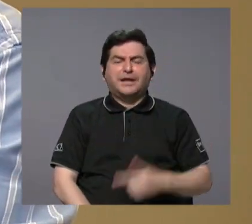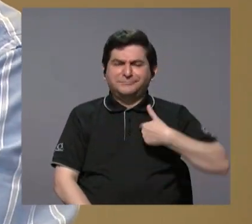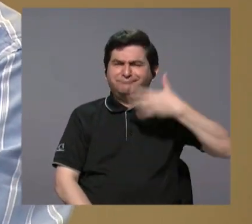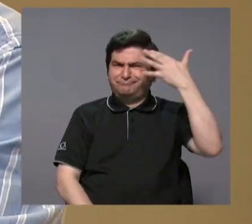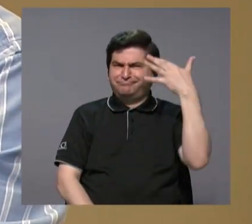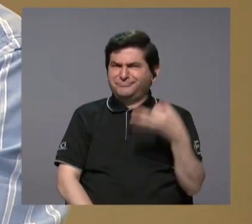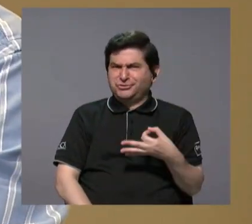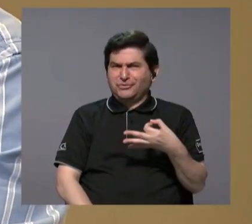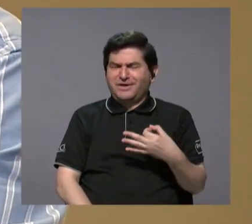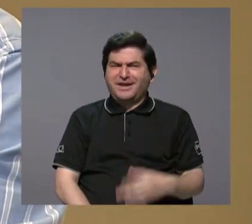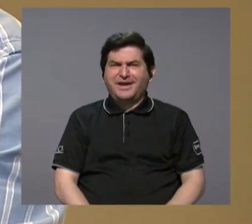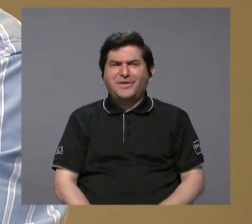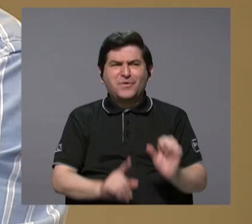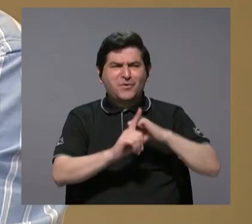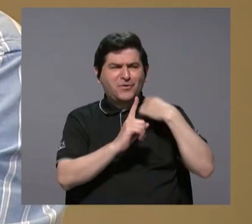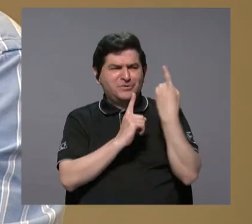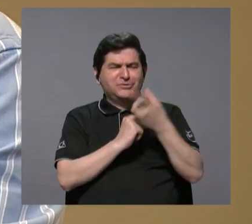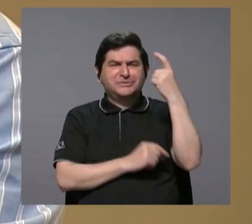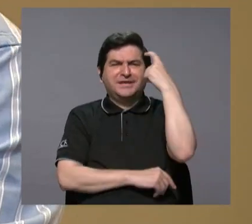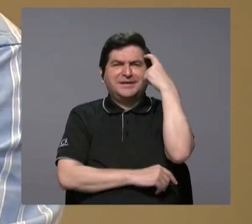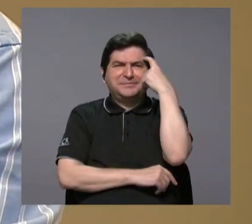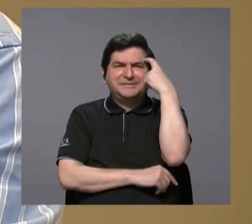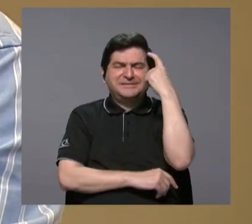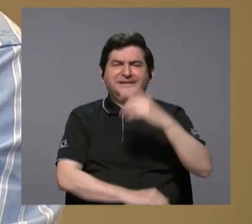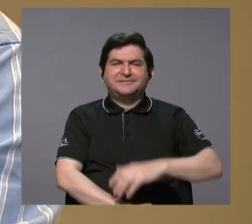que deberíamos como sociedad considerar.